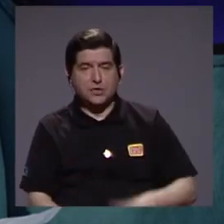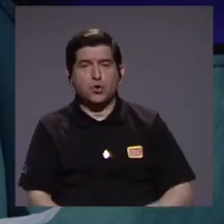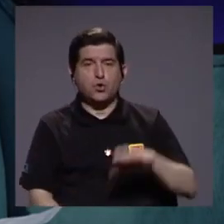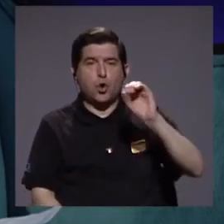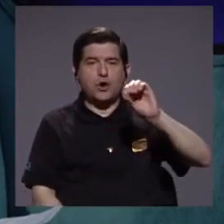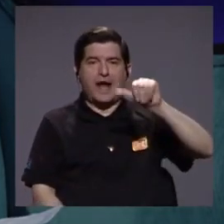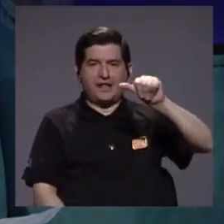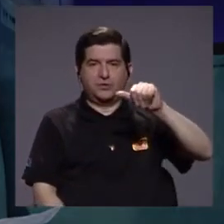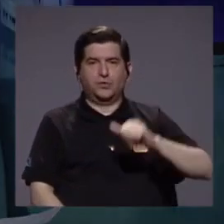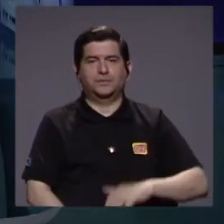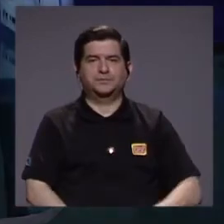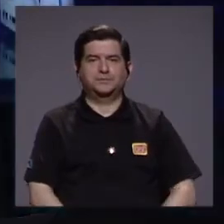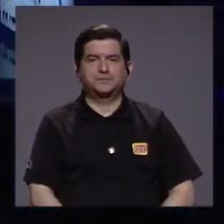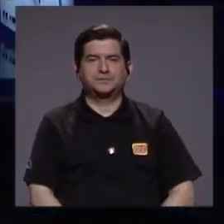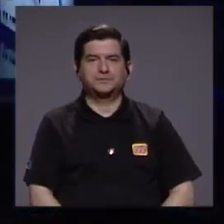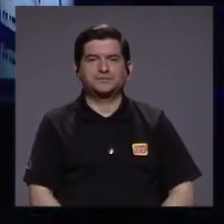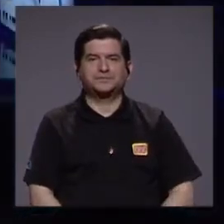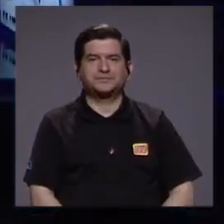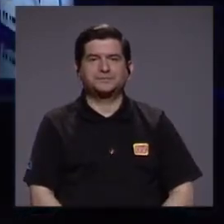Orlando Arrieta.